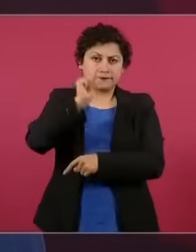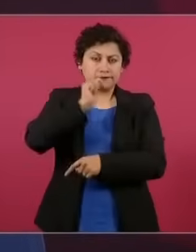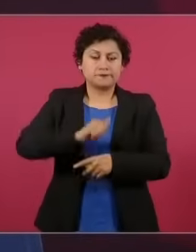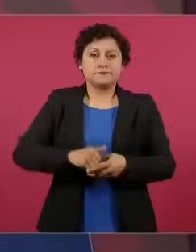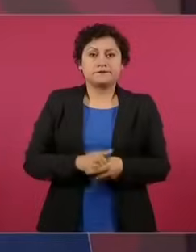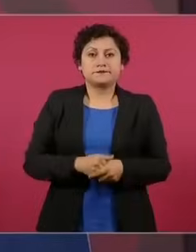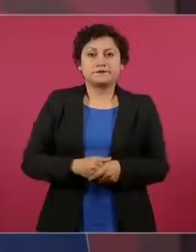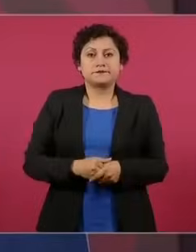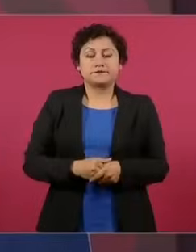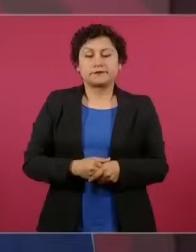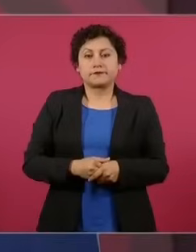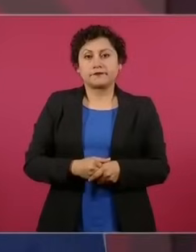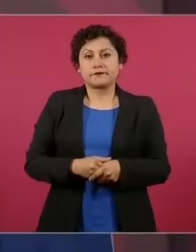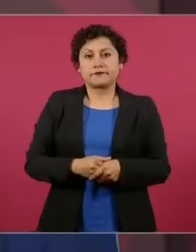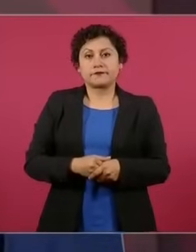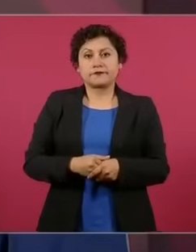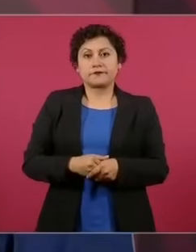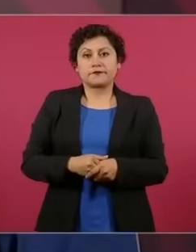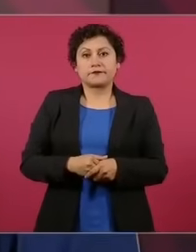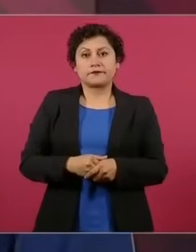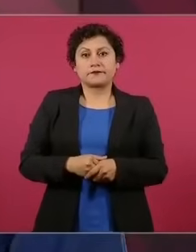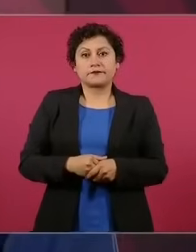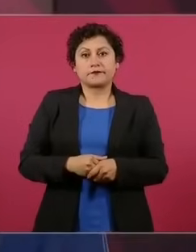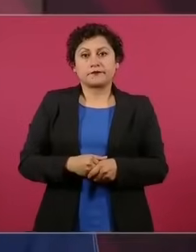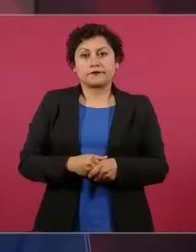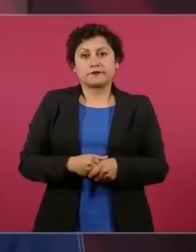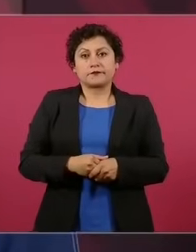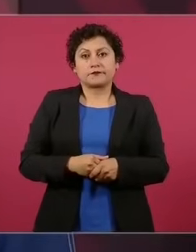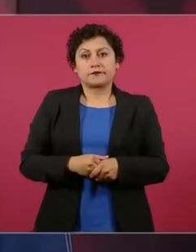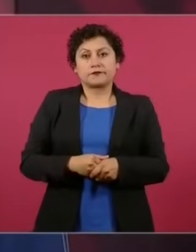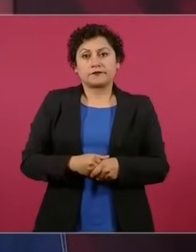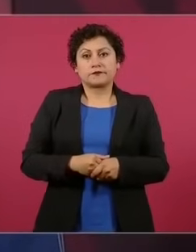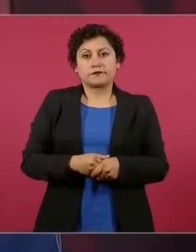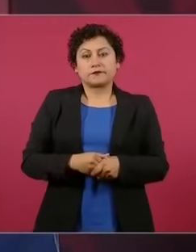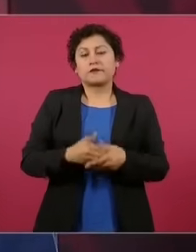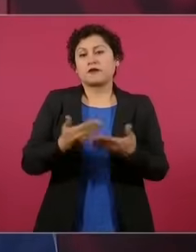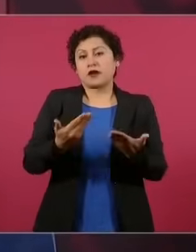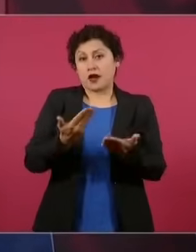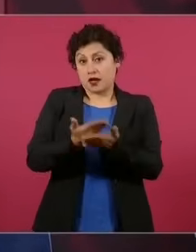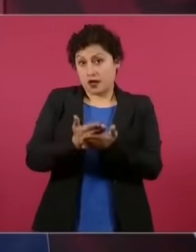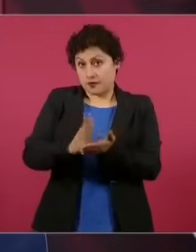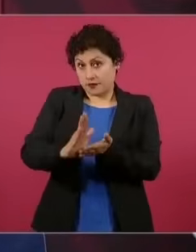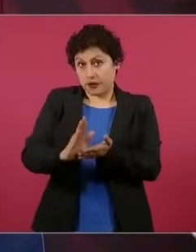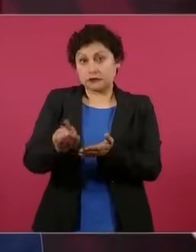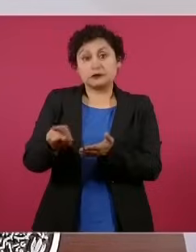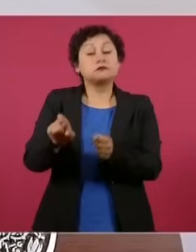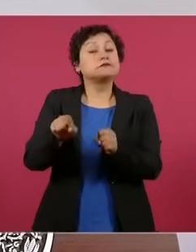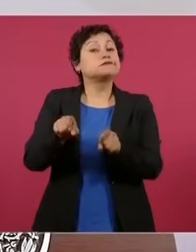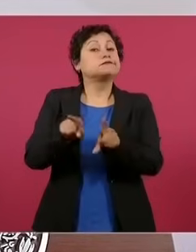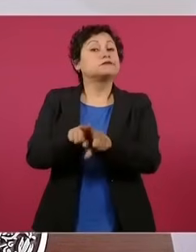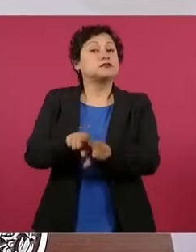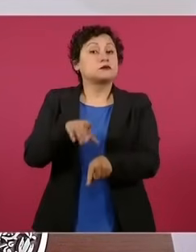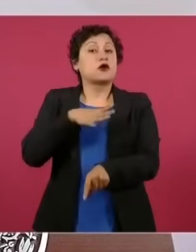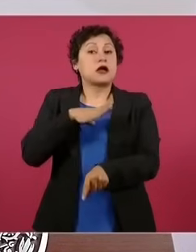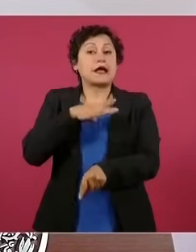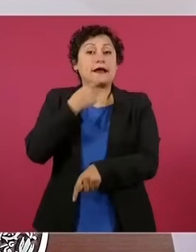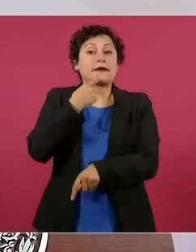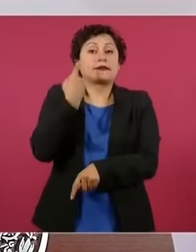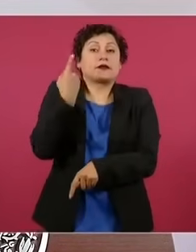Y al mismo tiempo, pues se tiene una denuncia contra el gobierno de